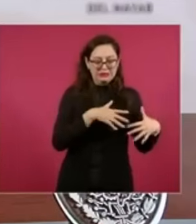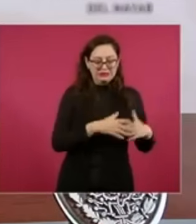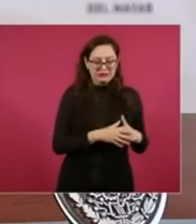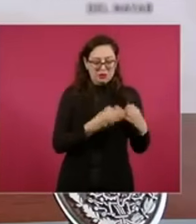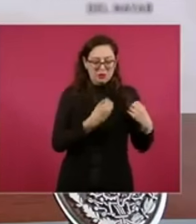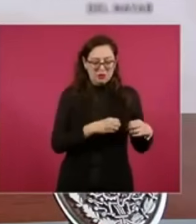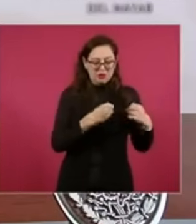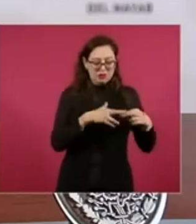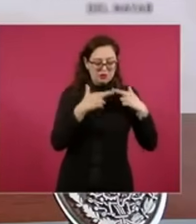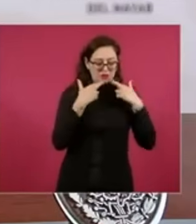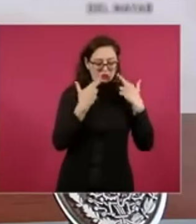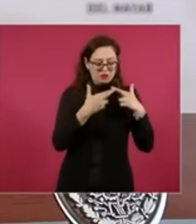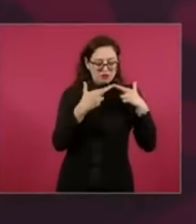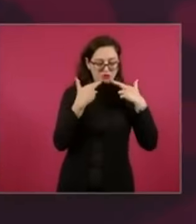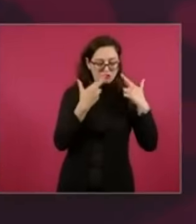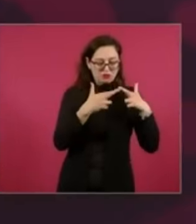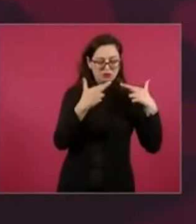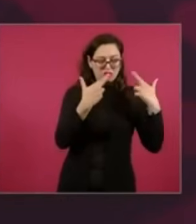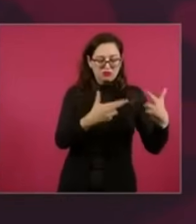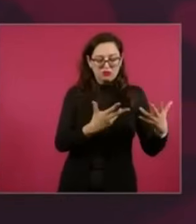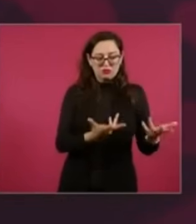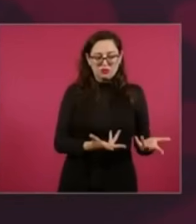varias, en comunidades en la tarde.